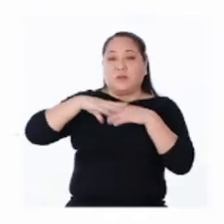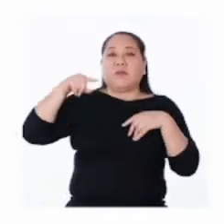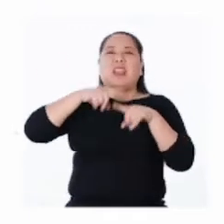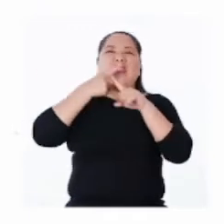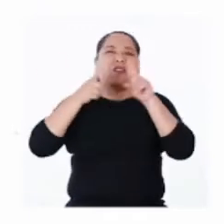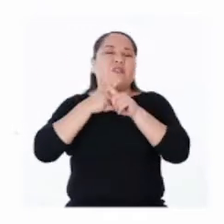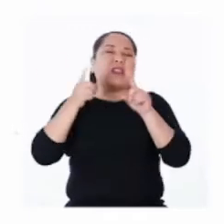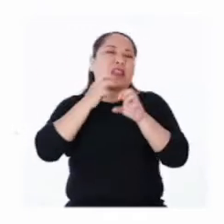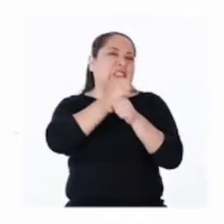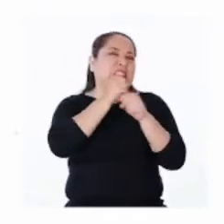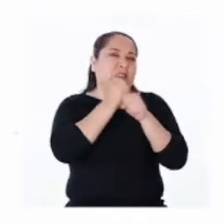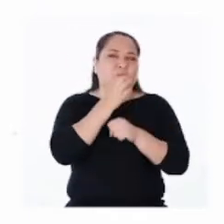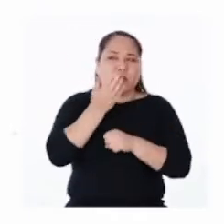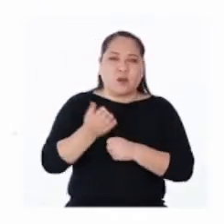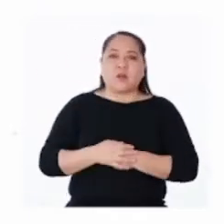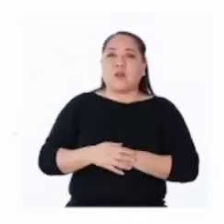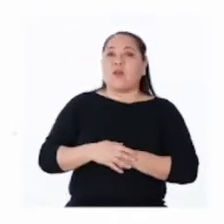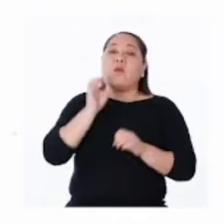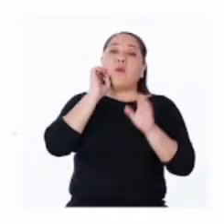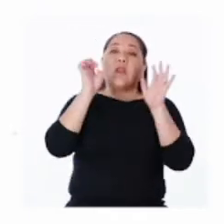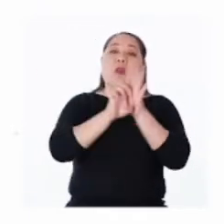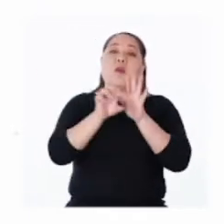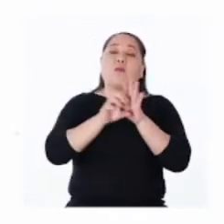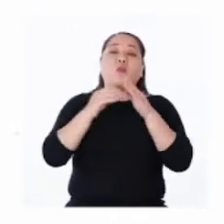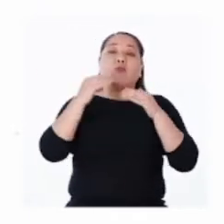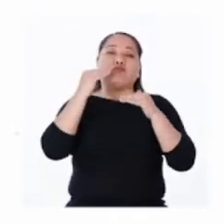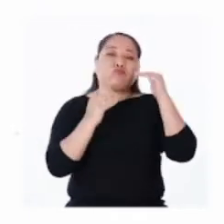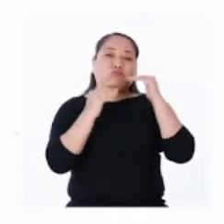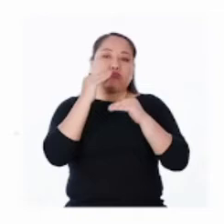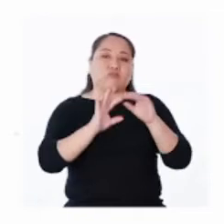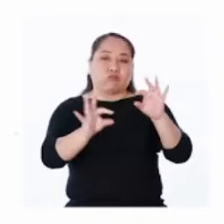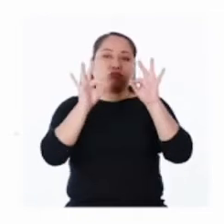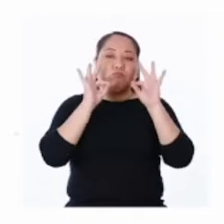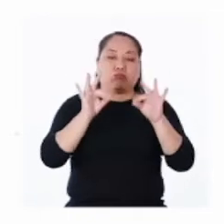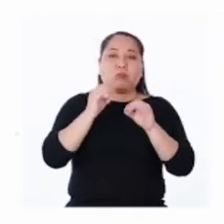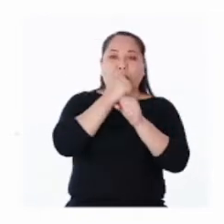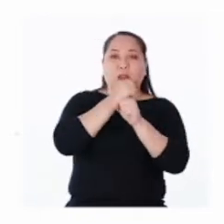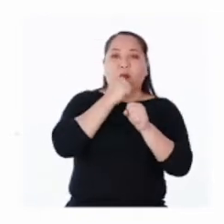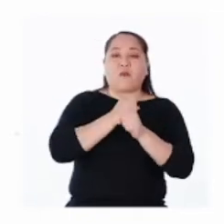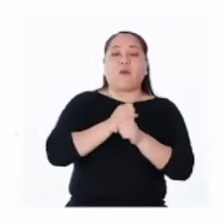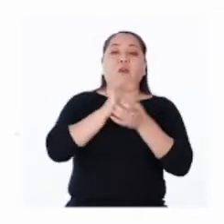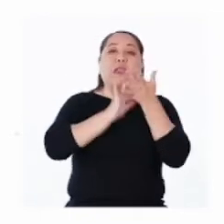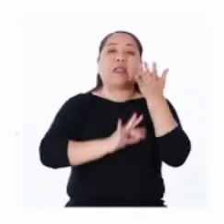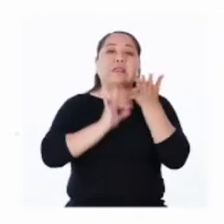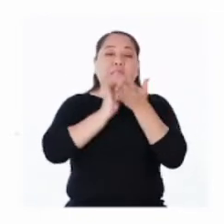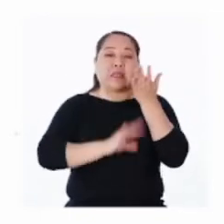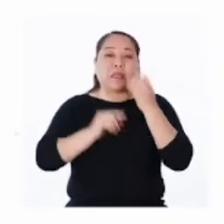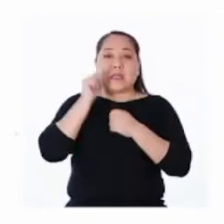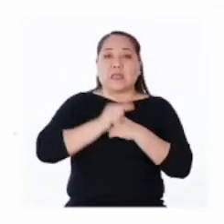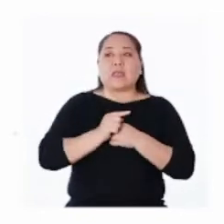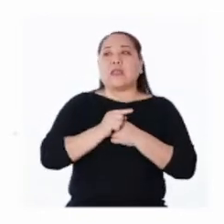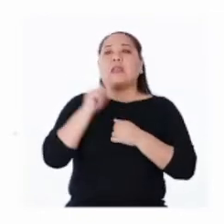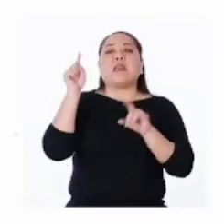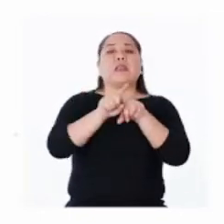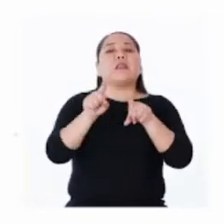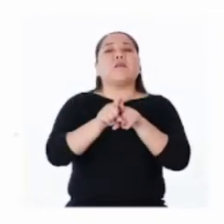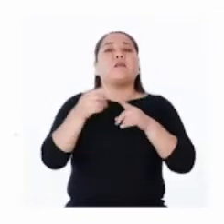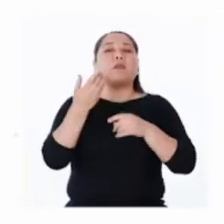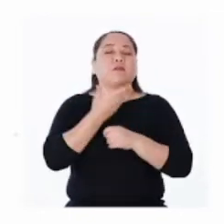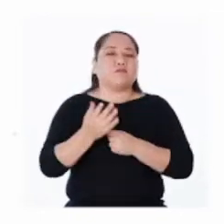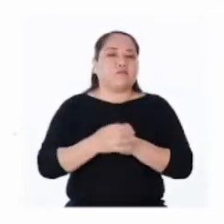disueltos tienen diversas funciones, como mantener el equilibrio osmótico entre la sangre y el